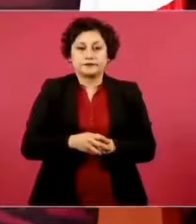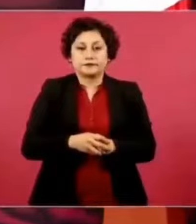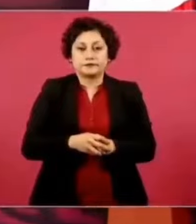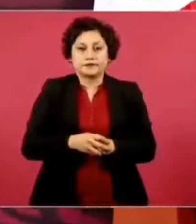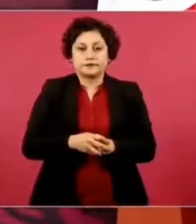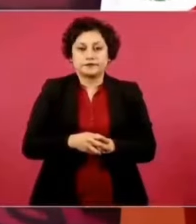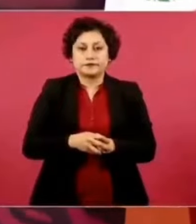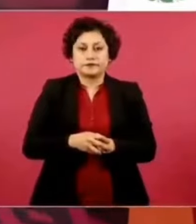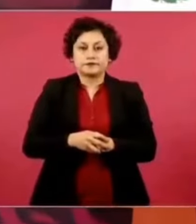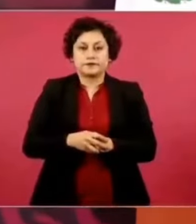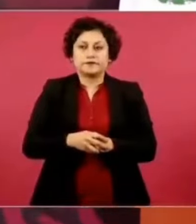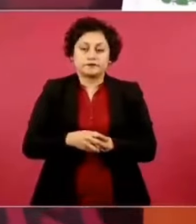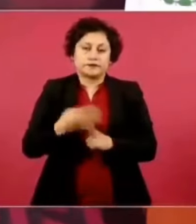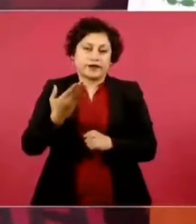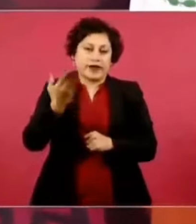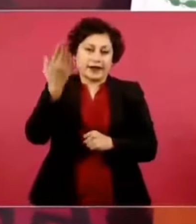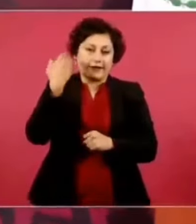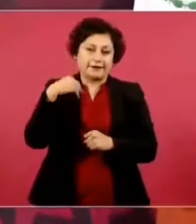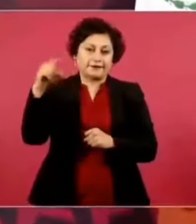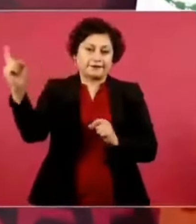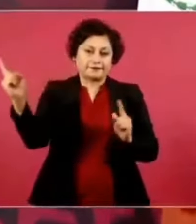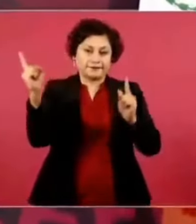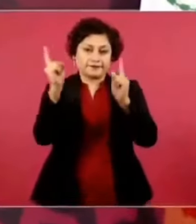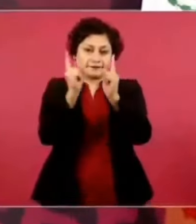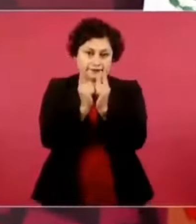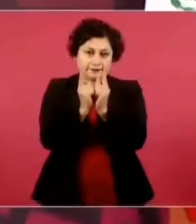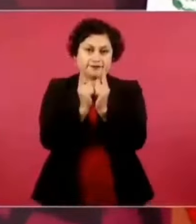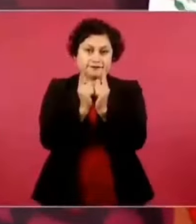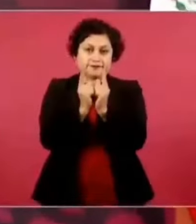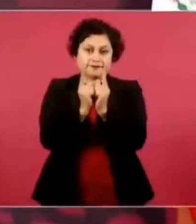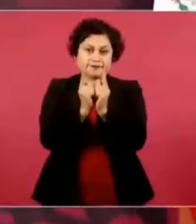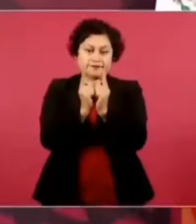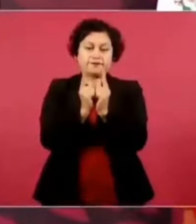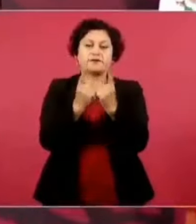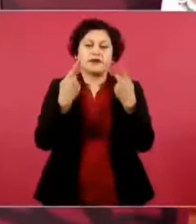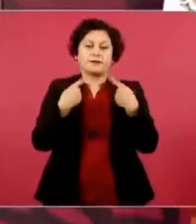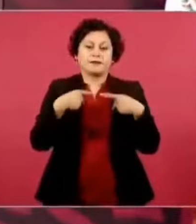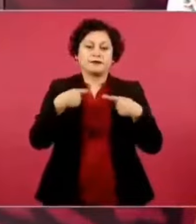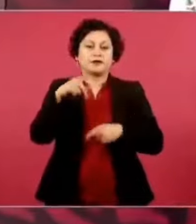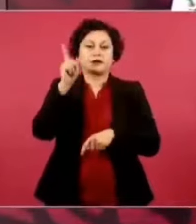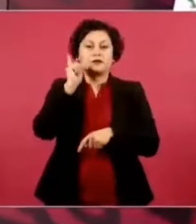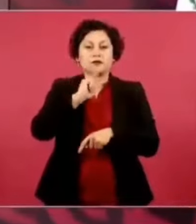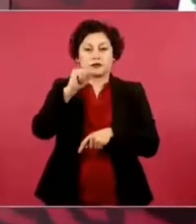el tema de la ciudadana francesa que estaba detenida,